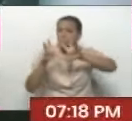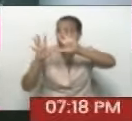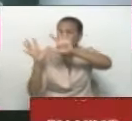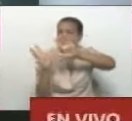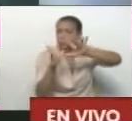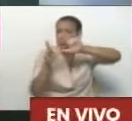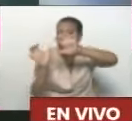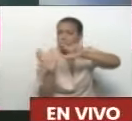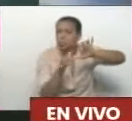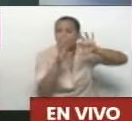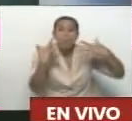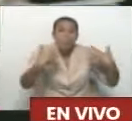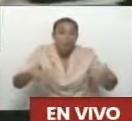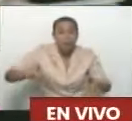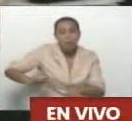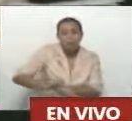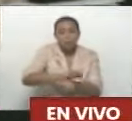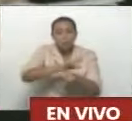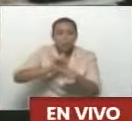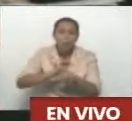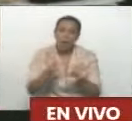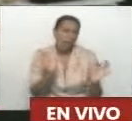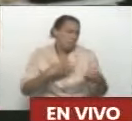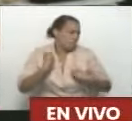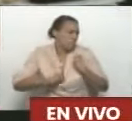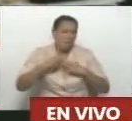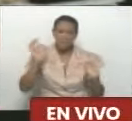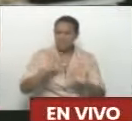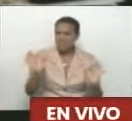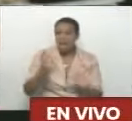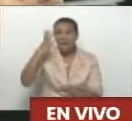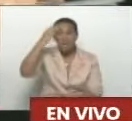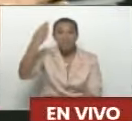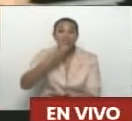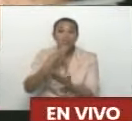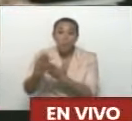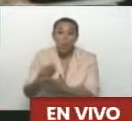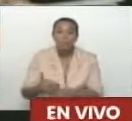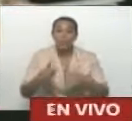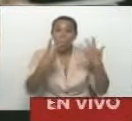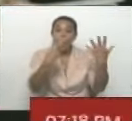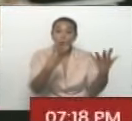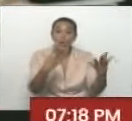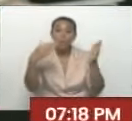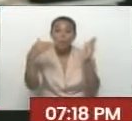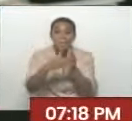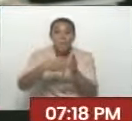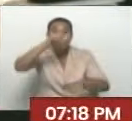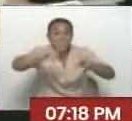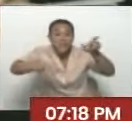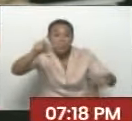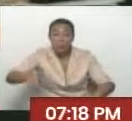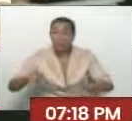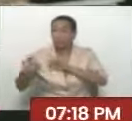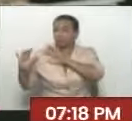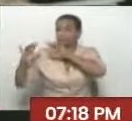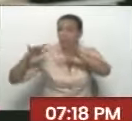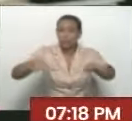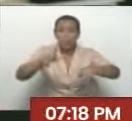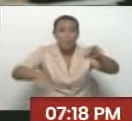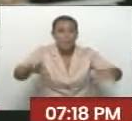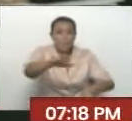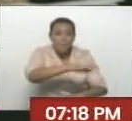que causaban un poco de oleaje, pero nada de qué preocuparnos y gracias a Dios, presidente, más de 8.000 hombres y mujeres desplegados en los